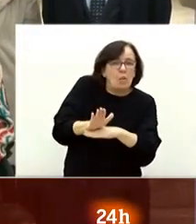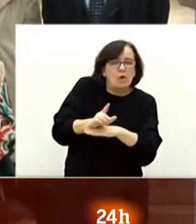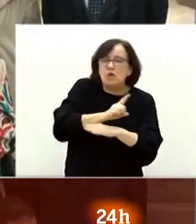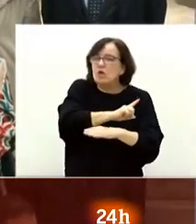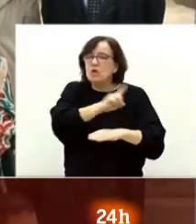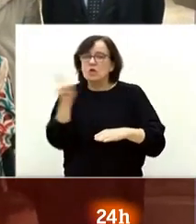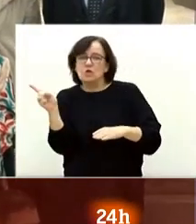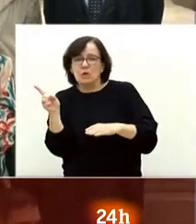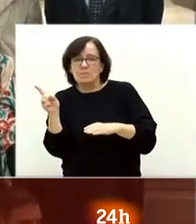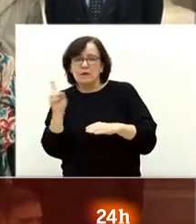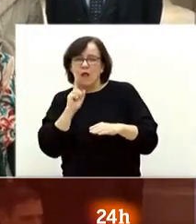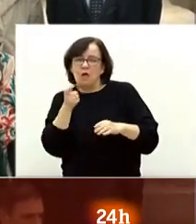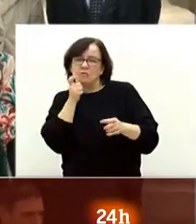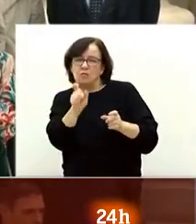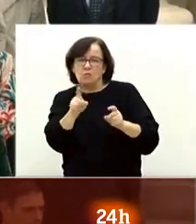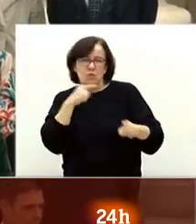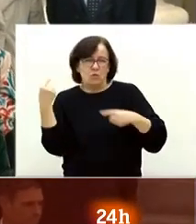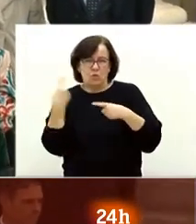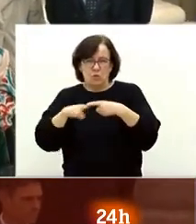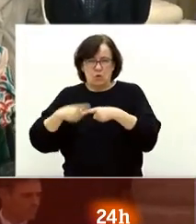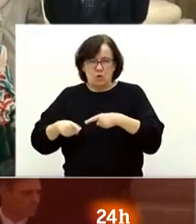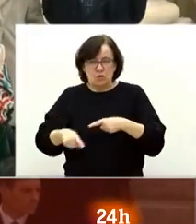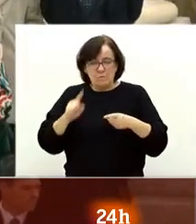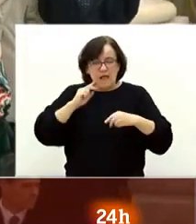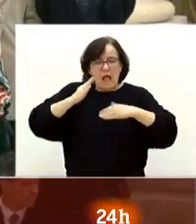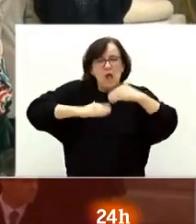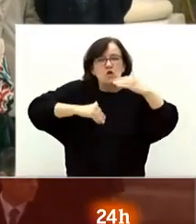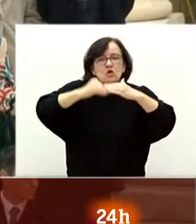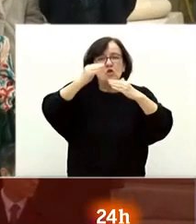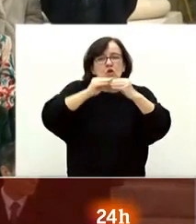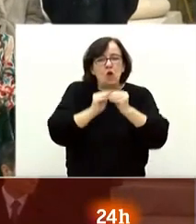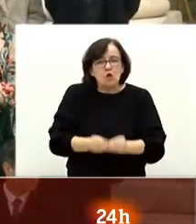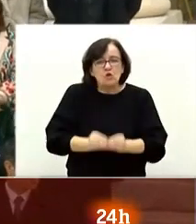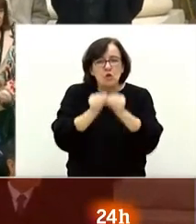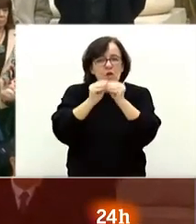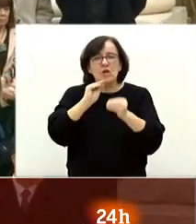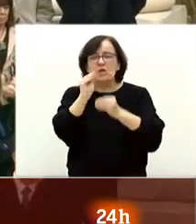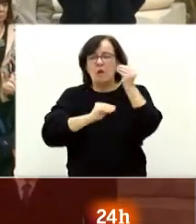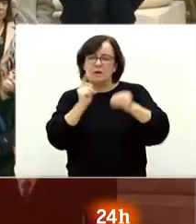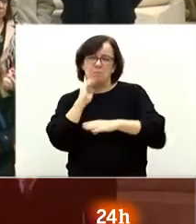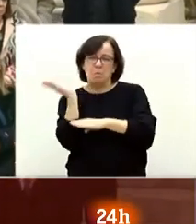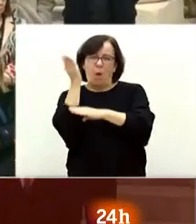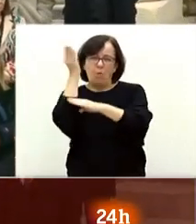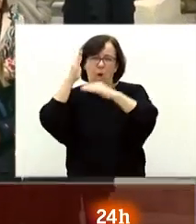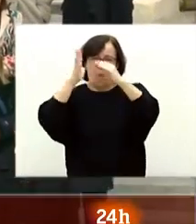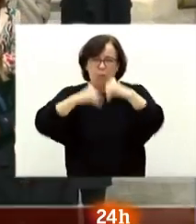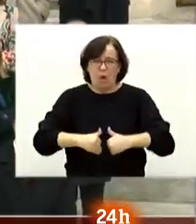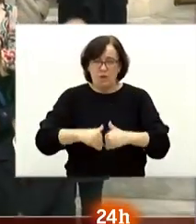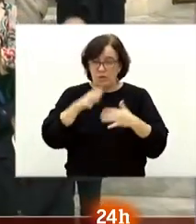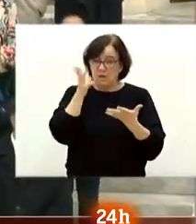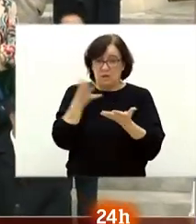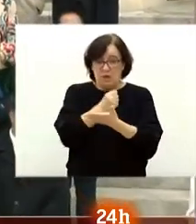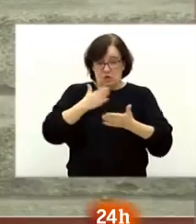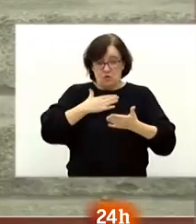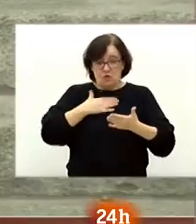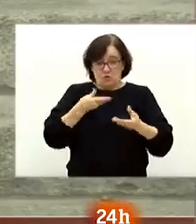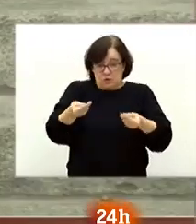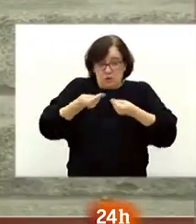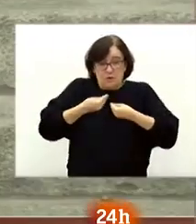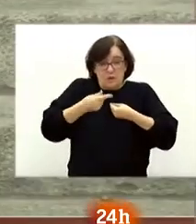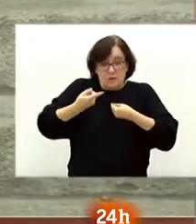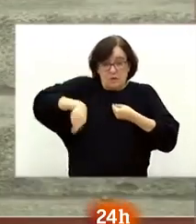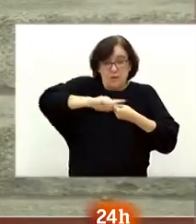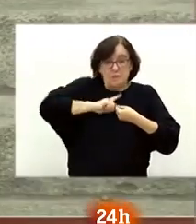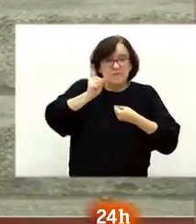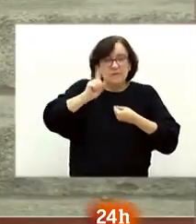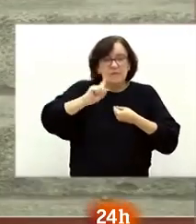no para ofender, para construir, no para zaherir. En nuestras manos está